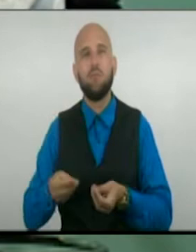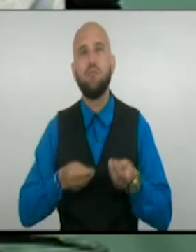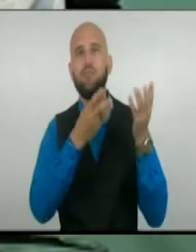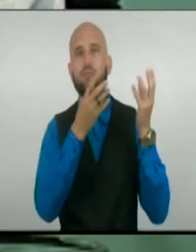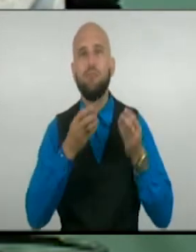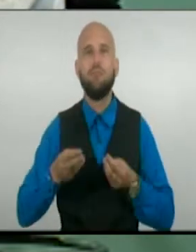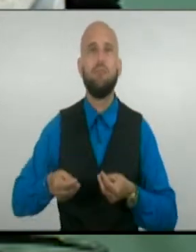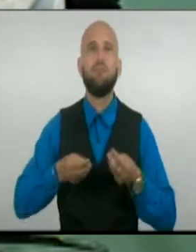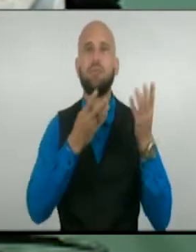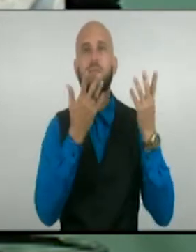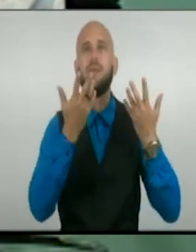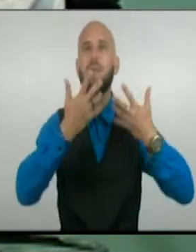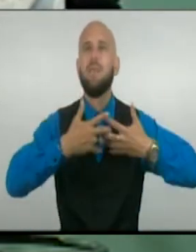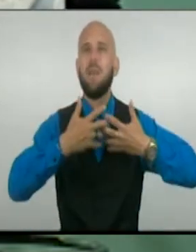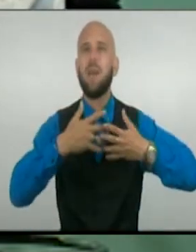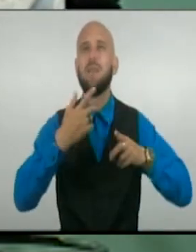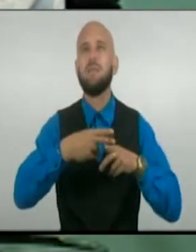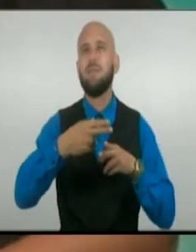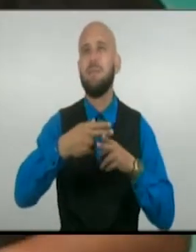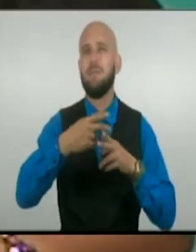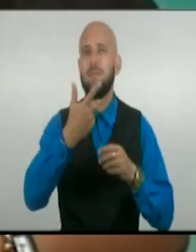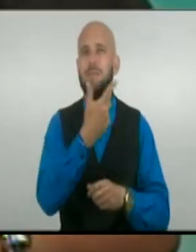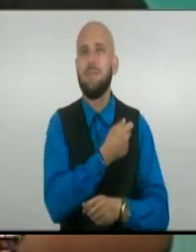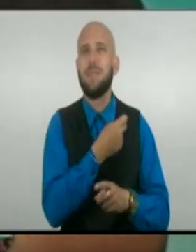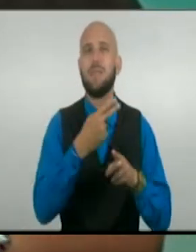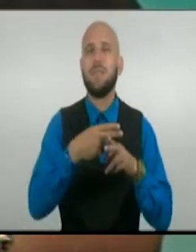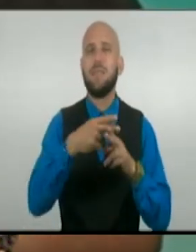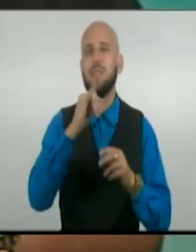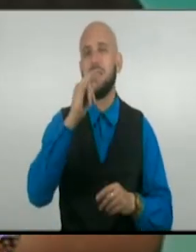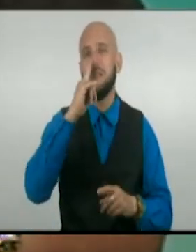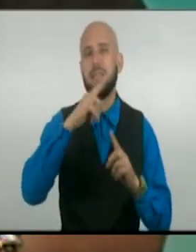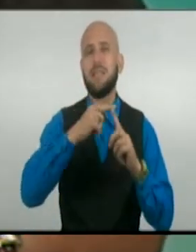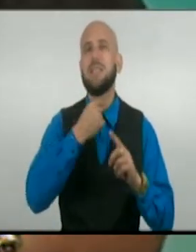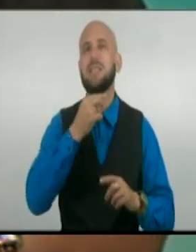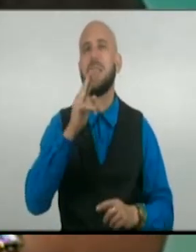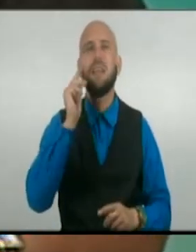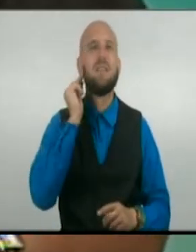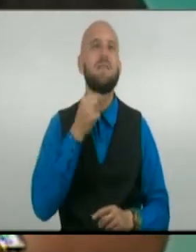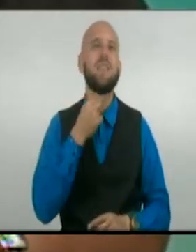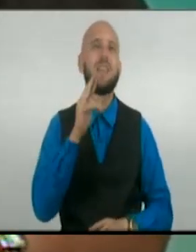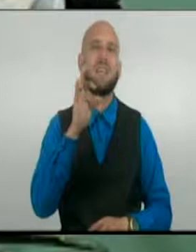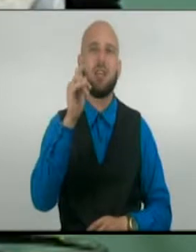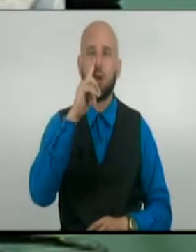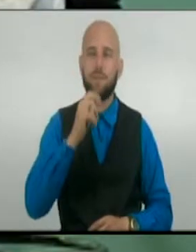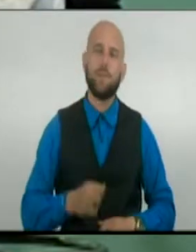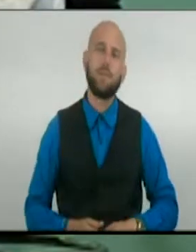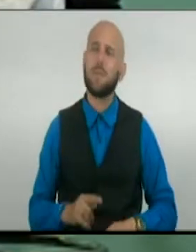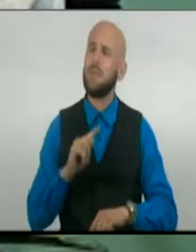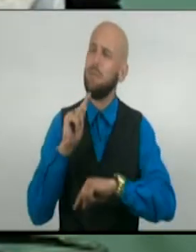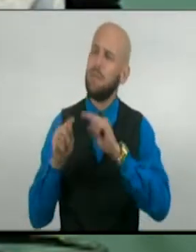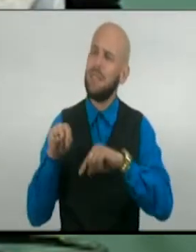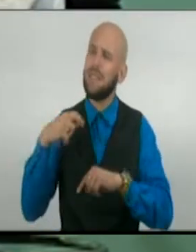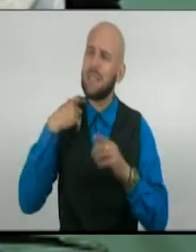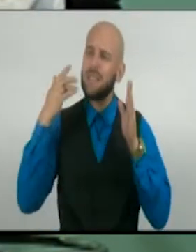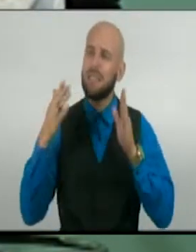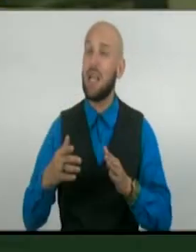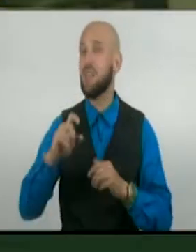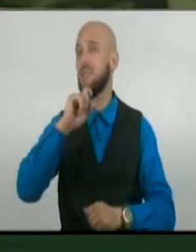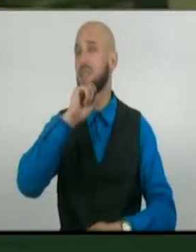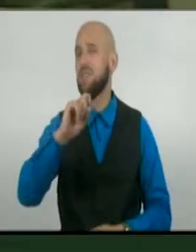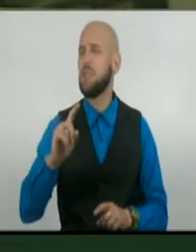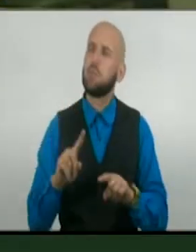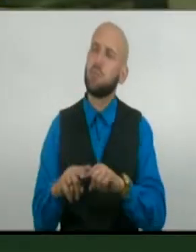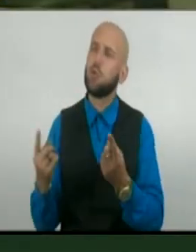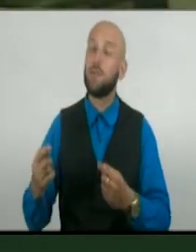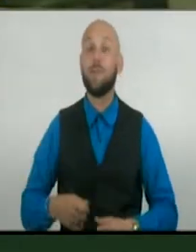para la fabricación del interferón doctora este año ha sido especialmente difícil porque si este este ha sido un